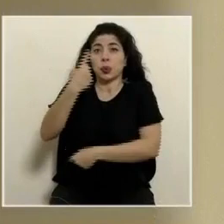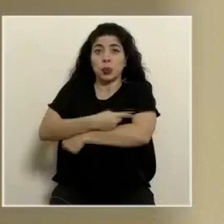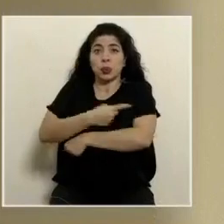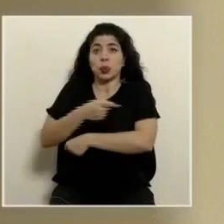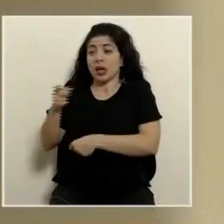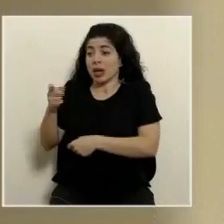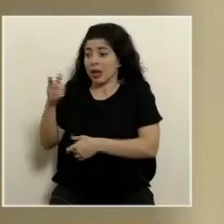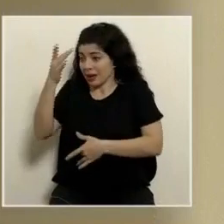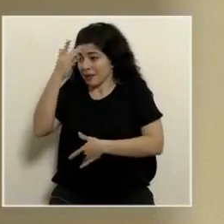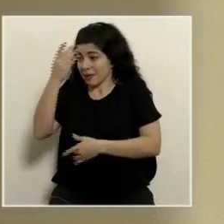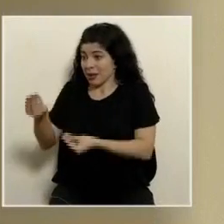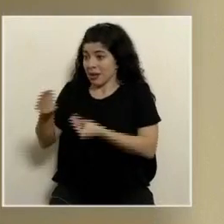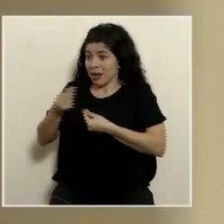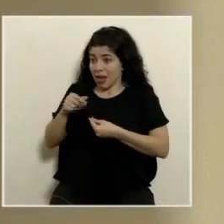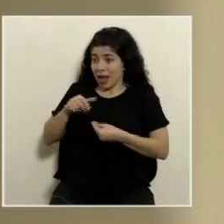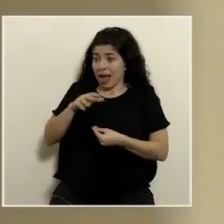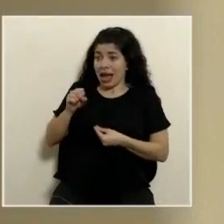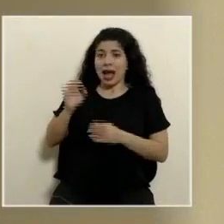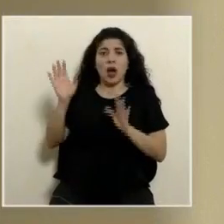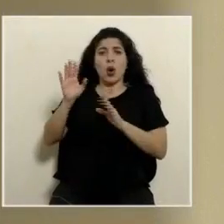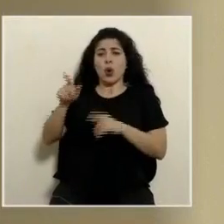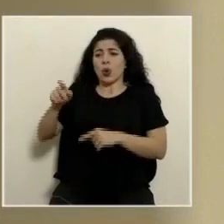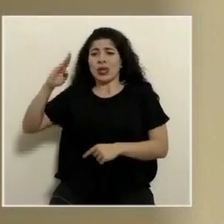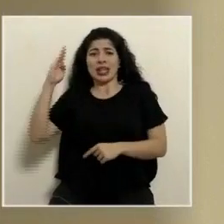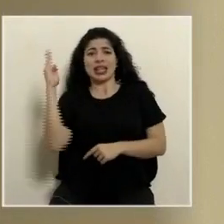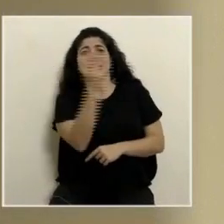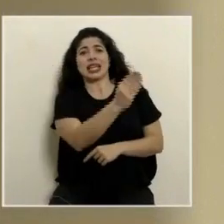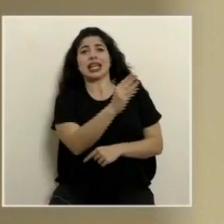lleguen directamente al INSS y no pasen por la Caja.